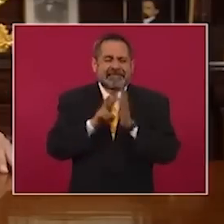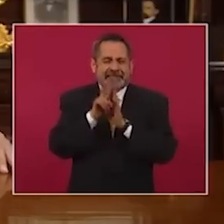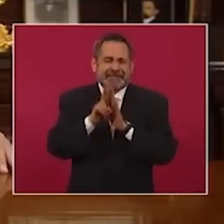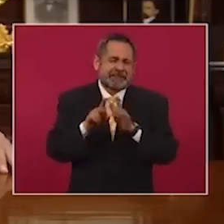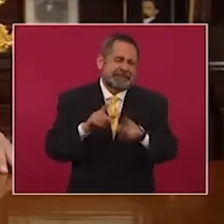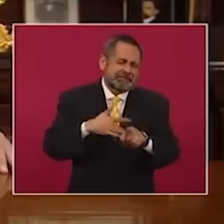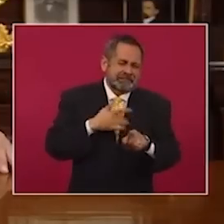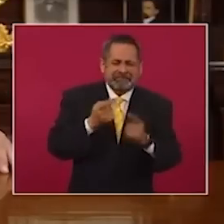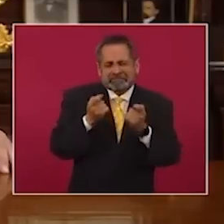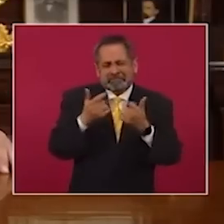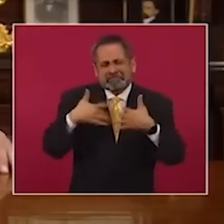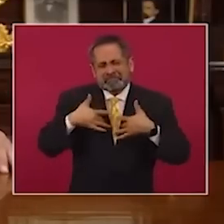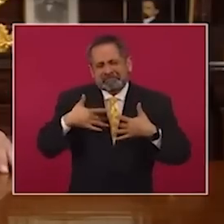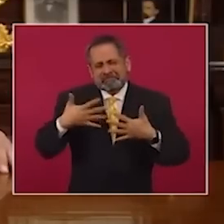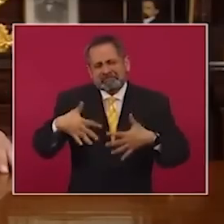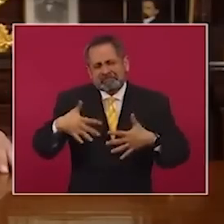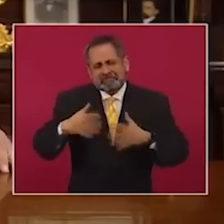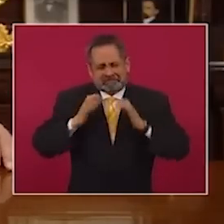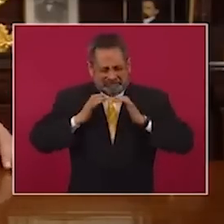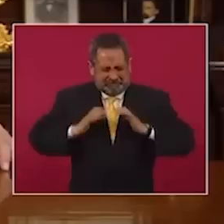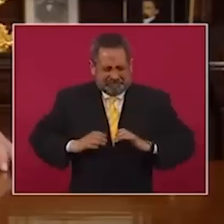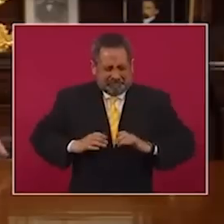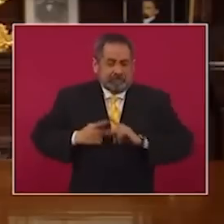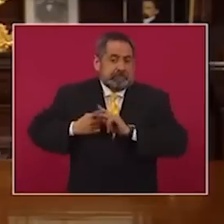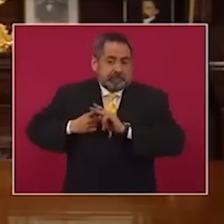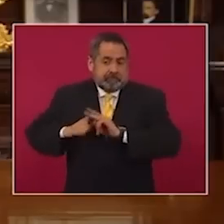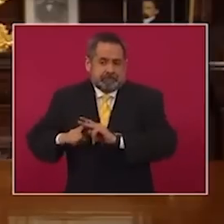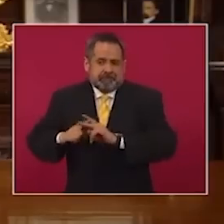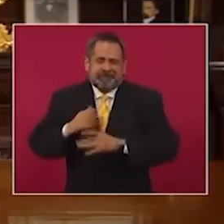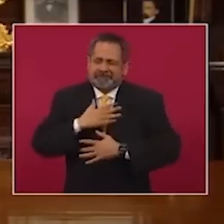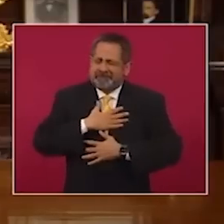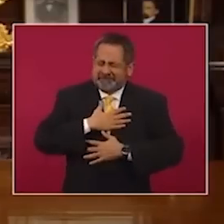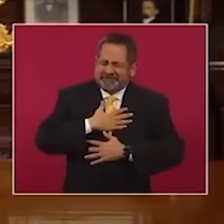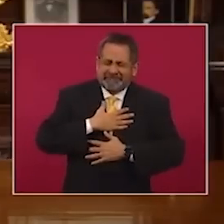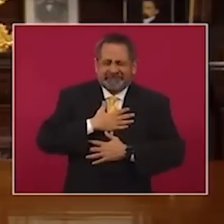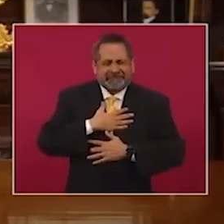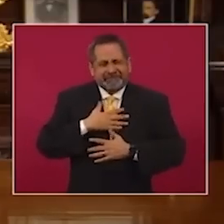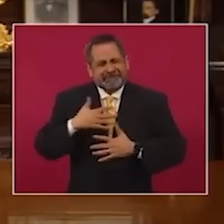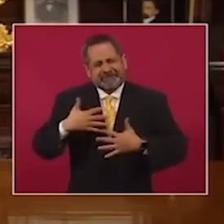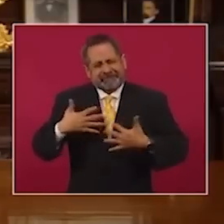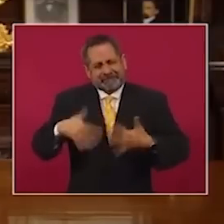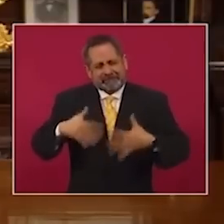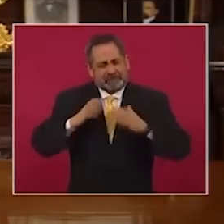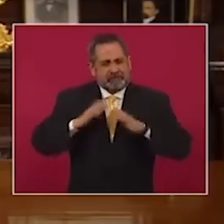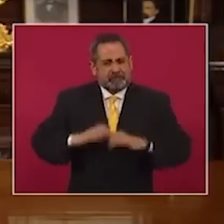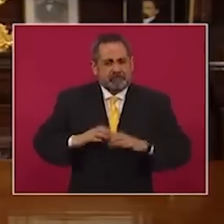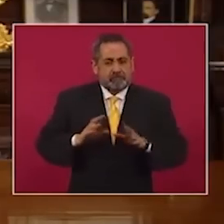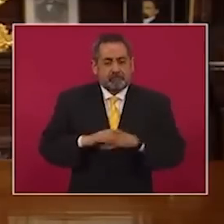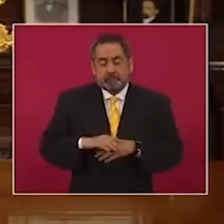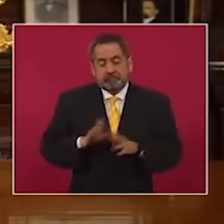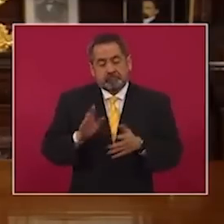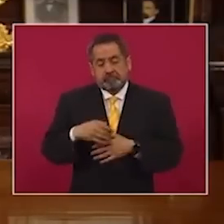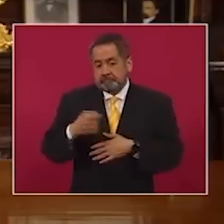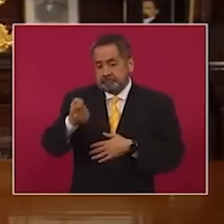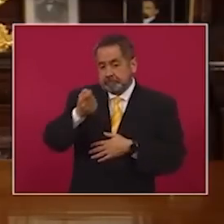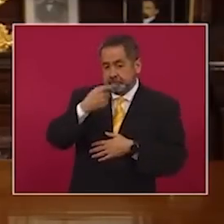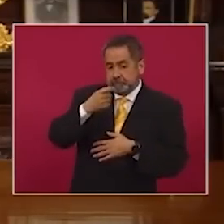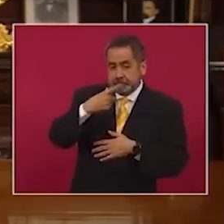poquito de dolor de cuerpo al principio. Estoy tomando